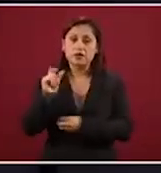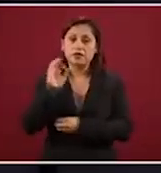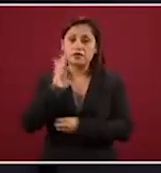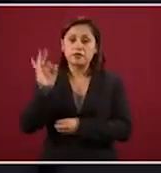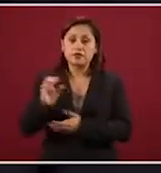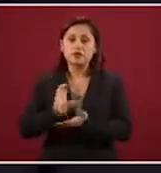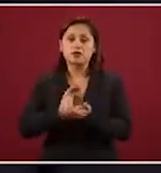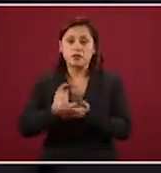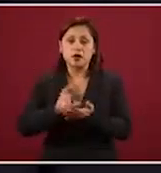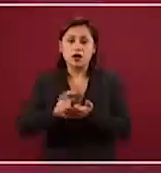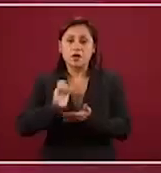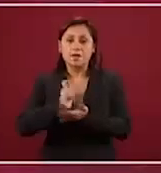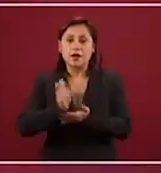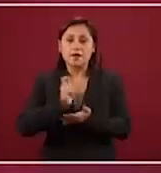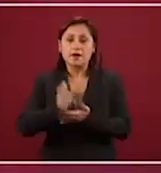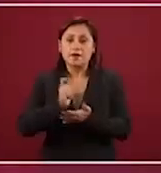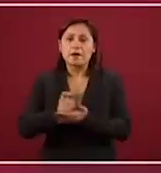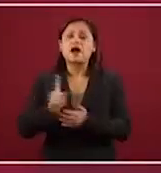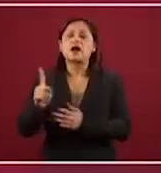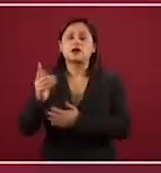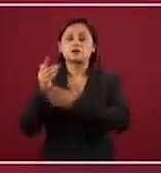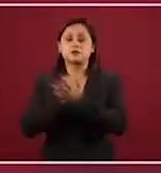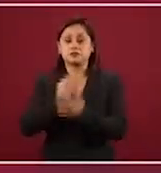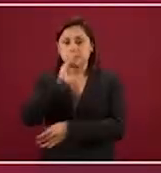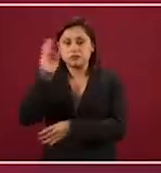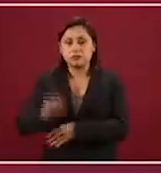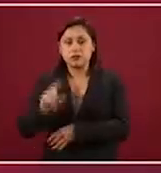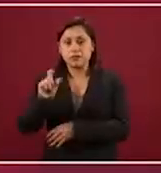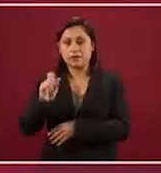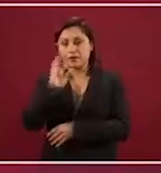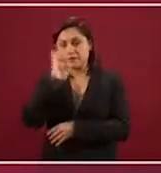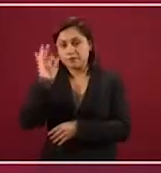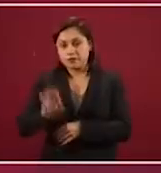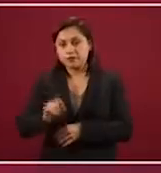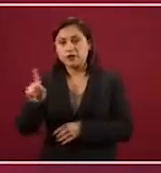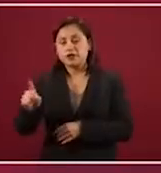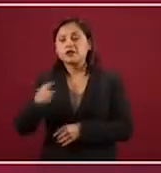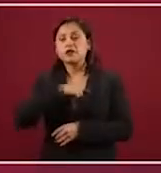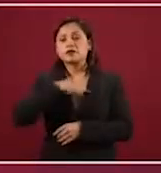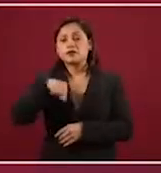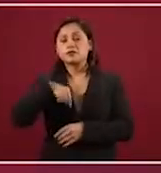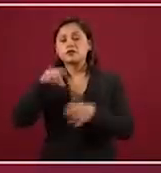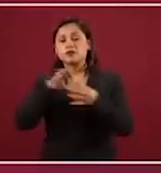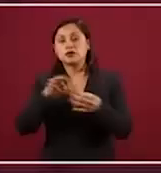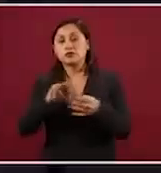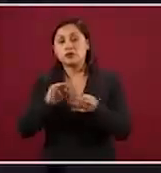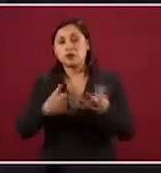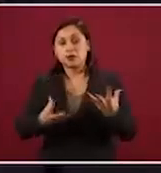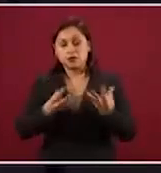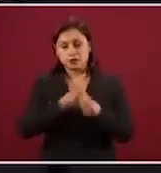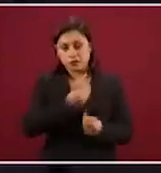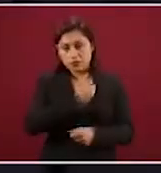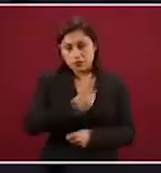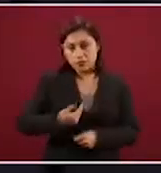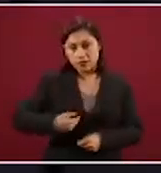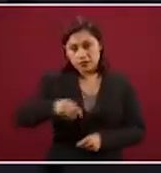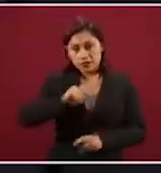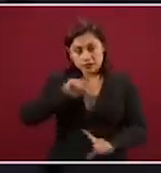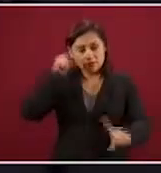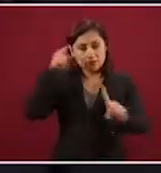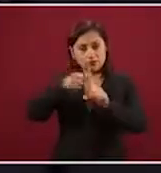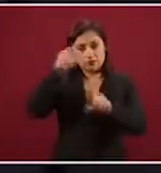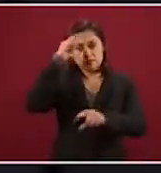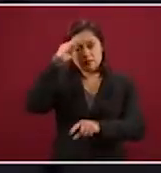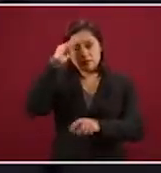último 10 por ciento y ahí decirles que la proyección que hicimos con el presidente del compromiso fue de llegar a 40 mil familias para el último